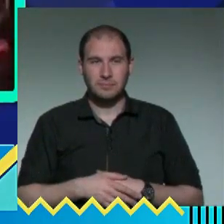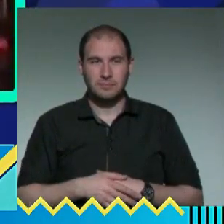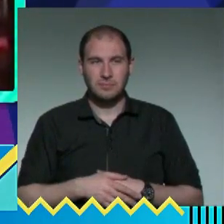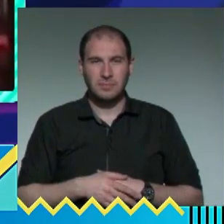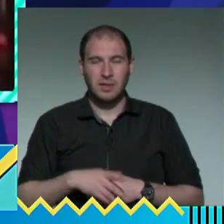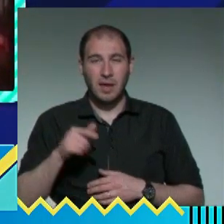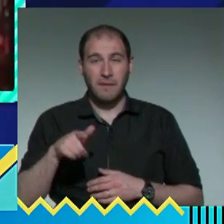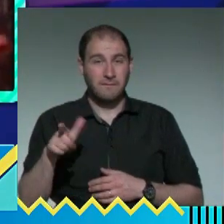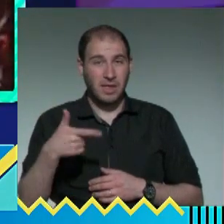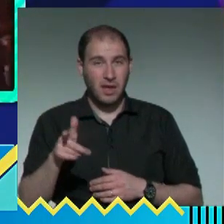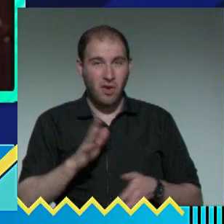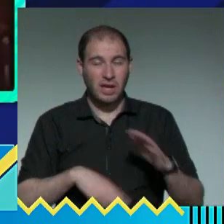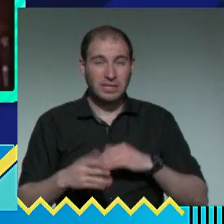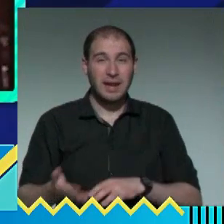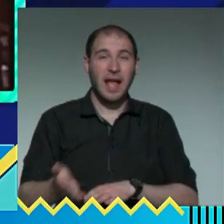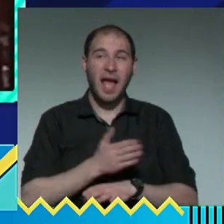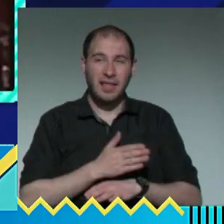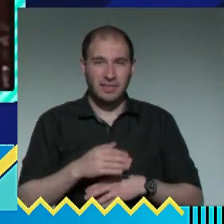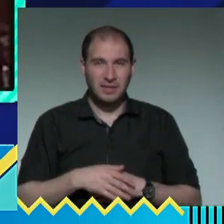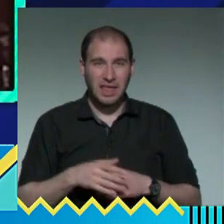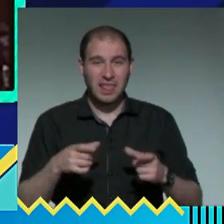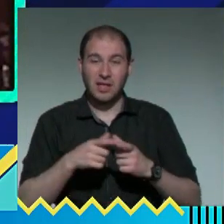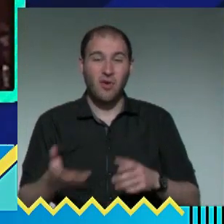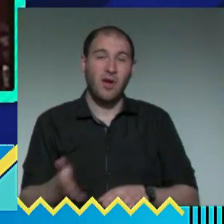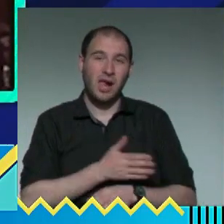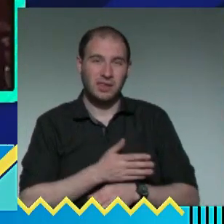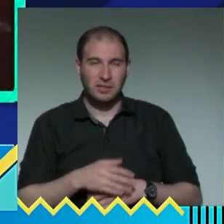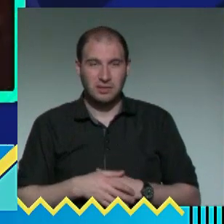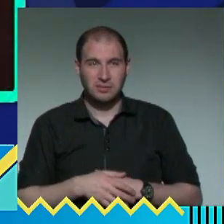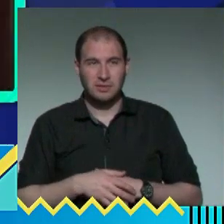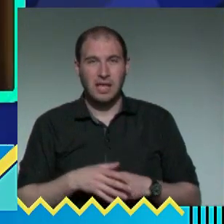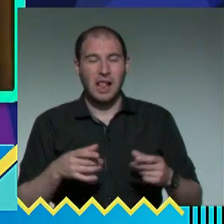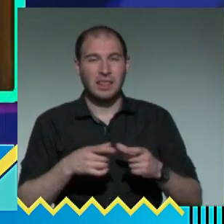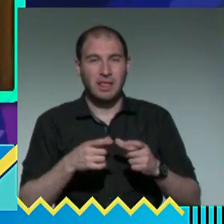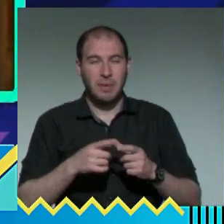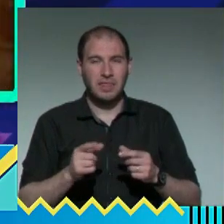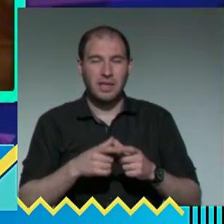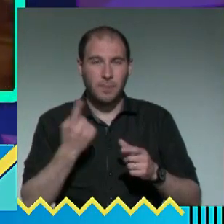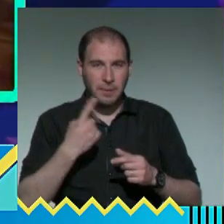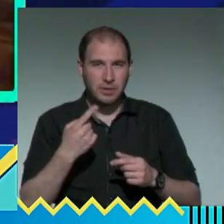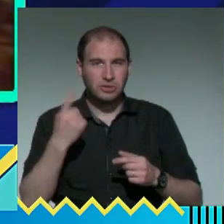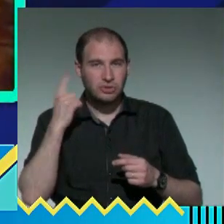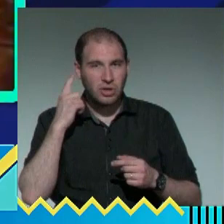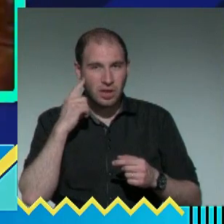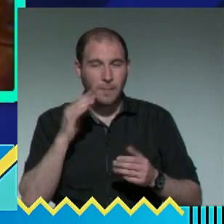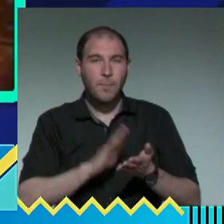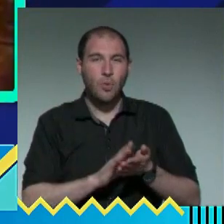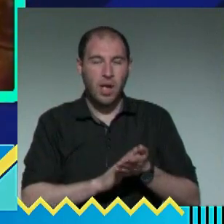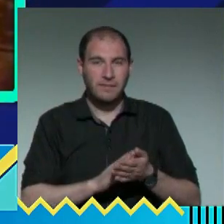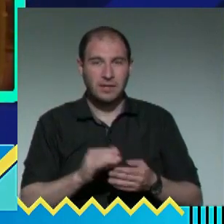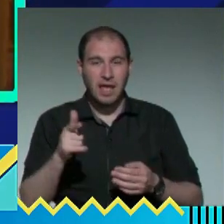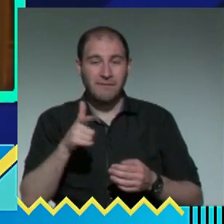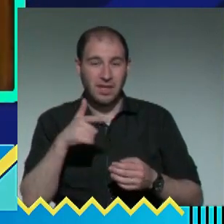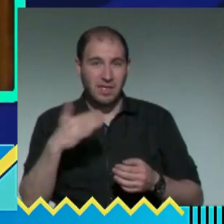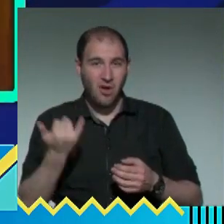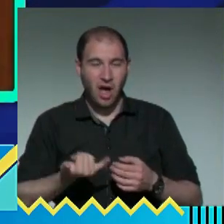hicieron un clip antes de tener el disco. O sea, hay un tema del primer disco de Soda con sonido de demo que tiene un